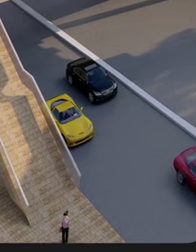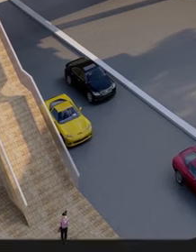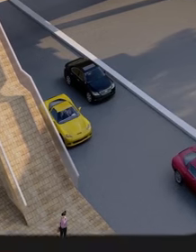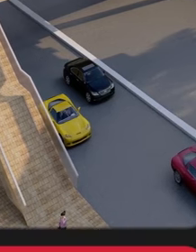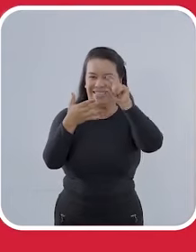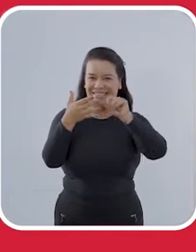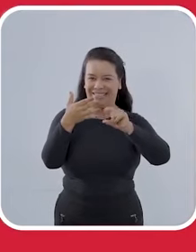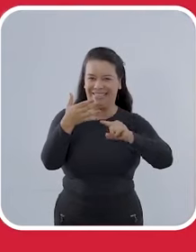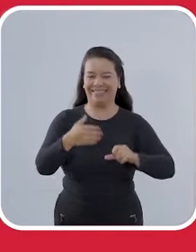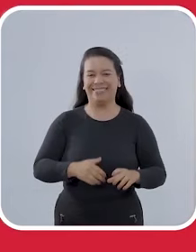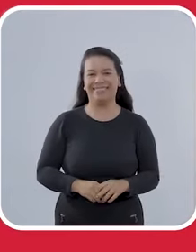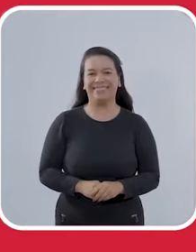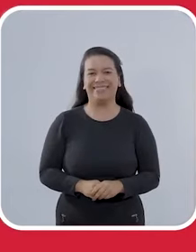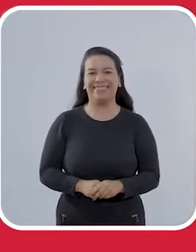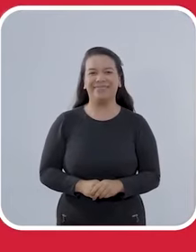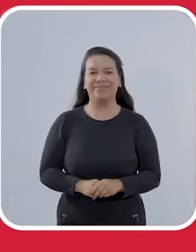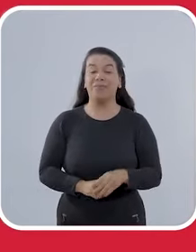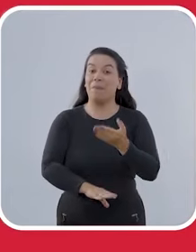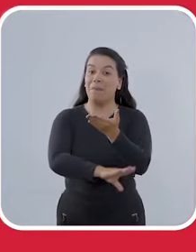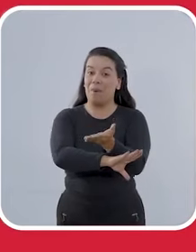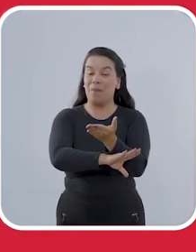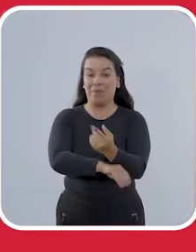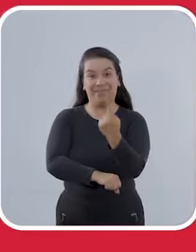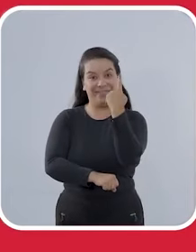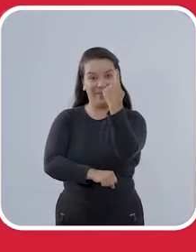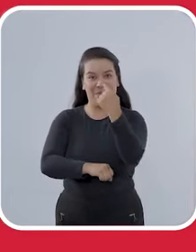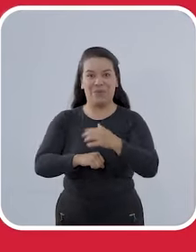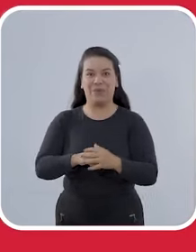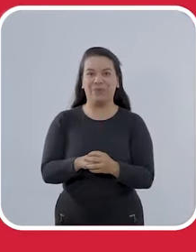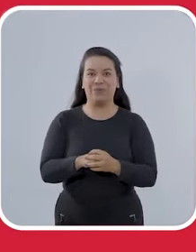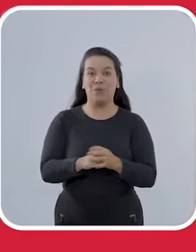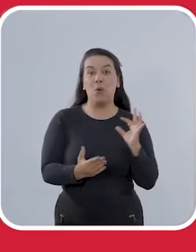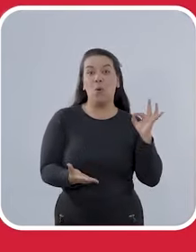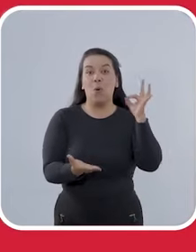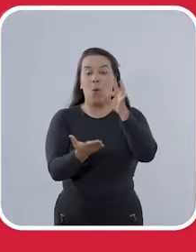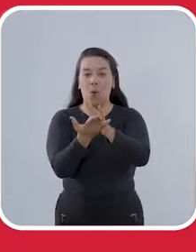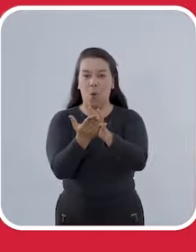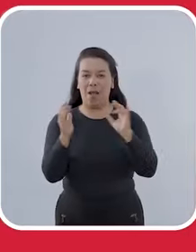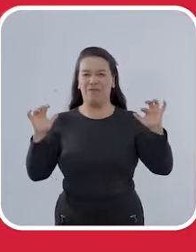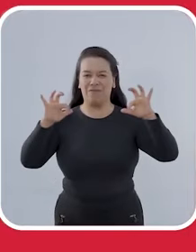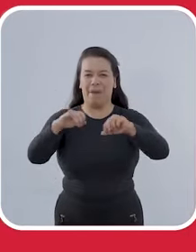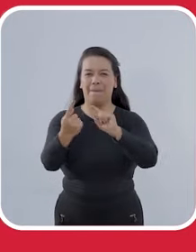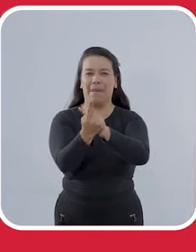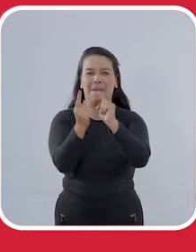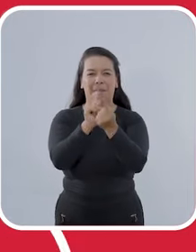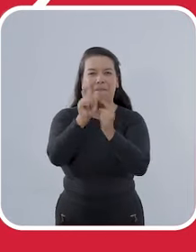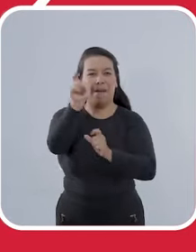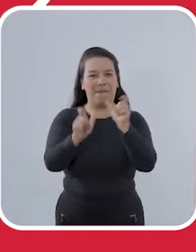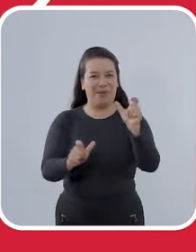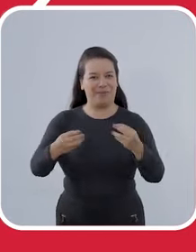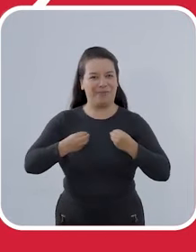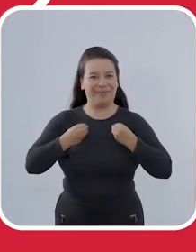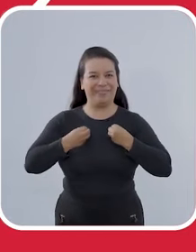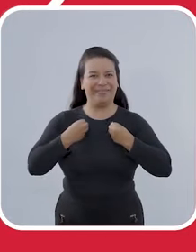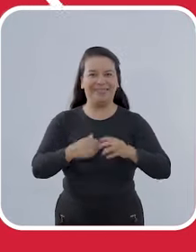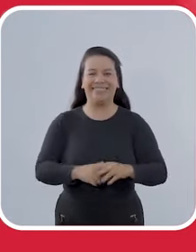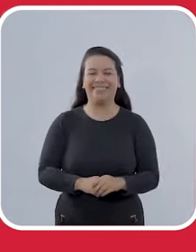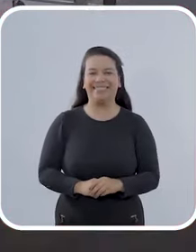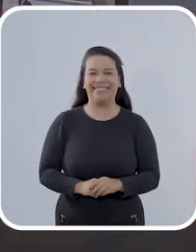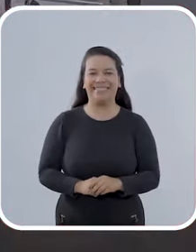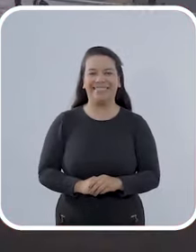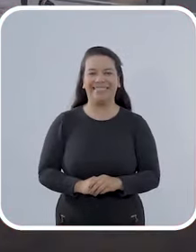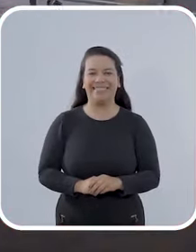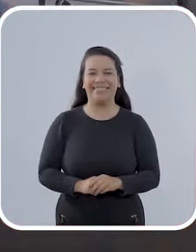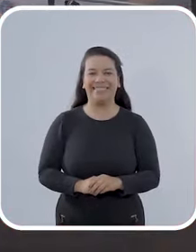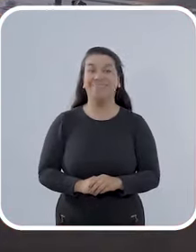presentadas. La primera propuesta, de nombre Lugar del Encuentro, Monumento a los Habitantes, tiene el concepto de resignificar el